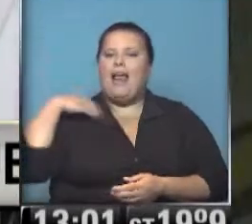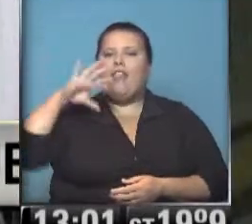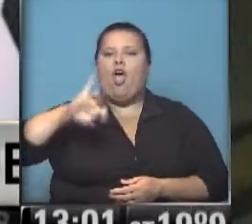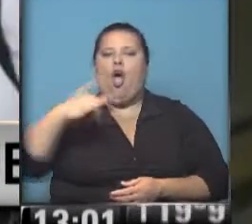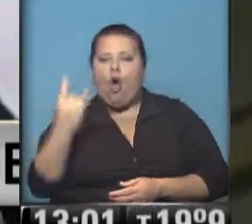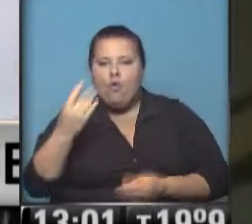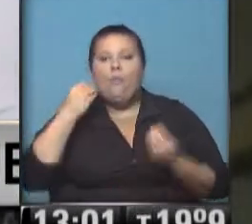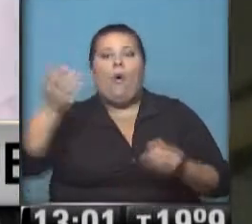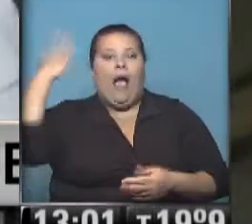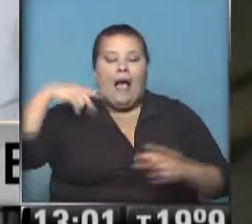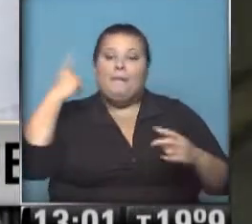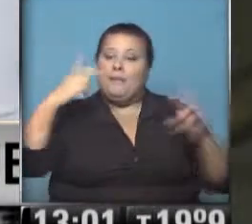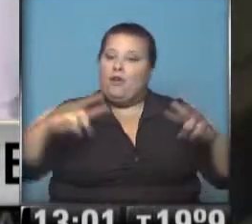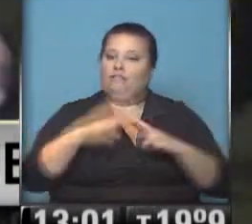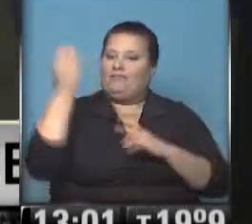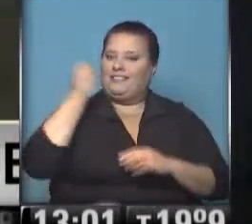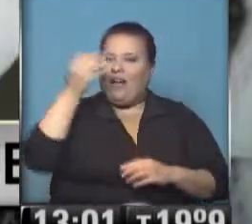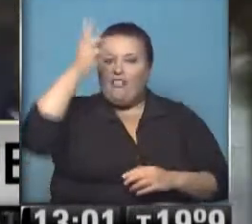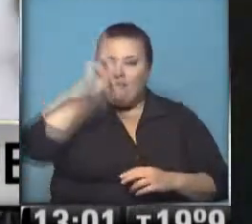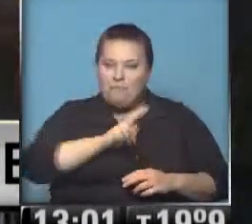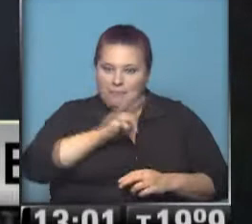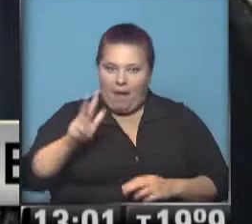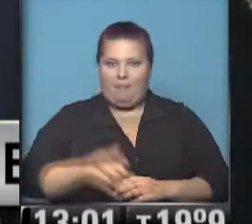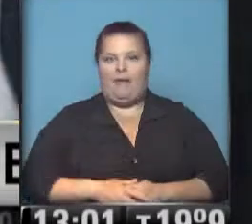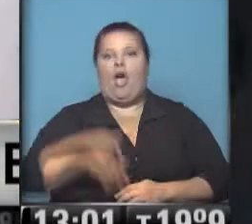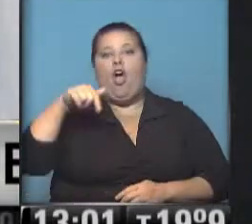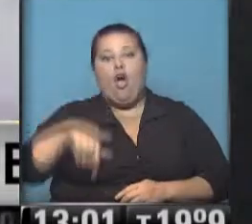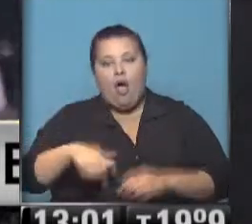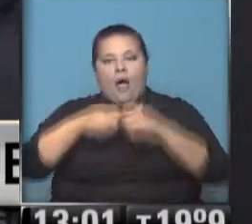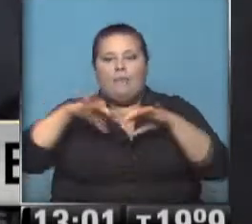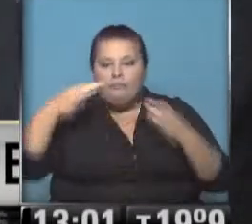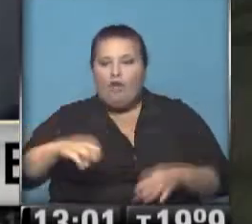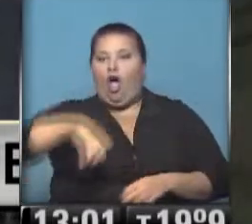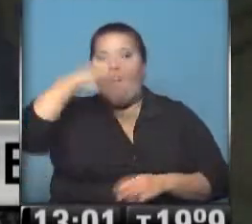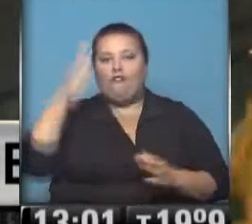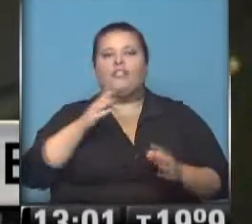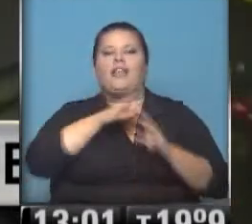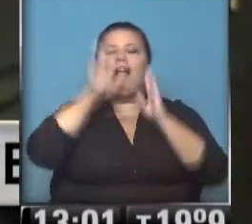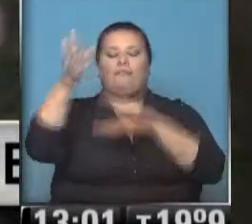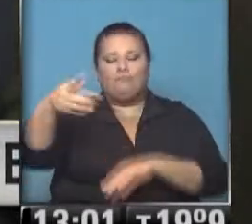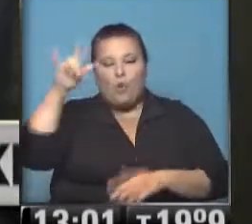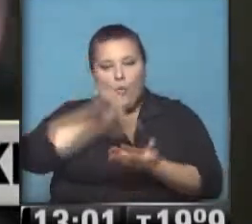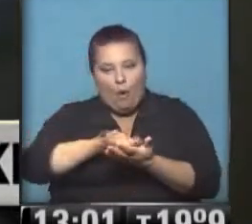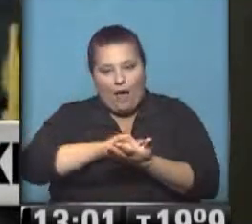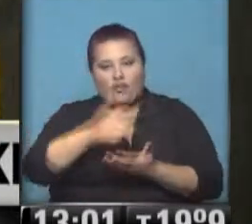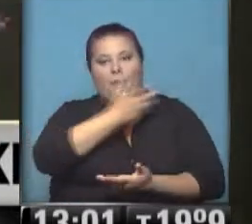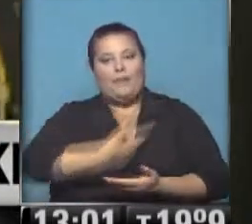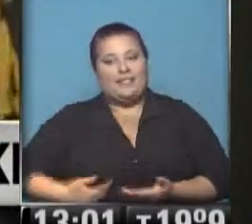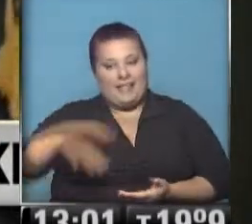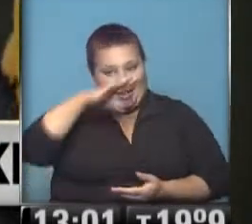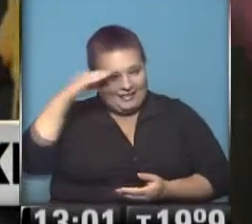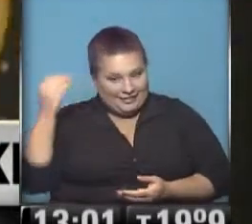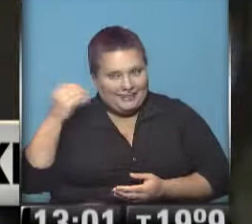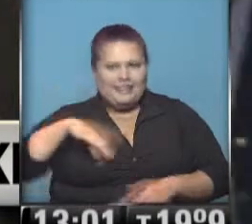Unidas luego del importante encuentro que tuvo el sábado con el Papa Francisco. Y hoy comienza oficialmente esta visita a Nueva York de la Presidenta Cristina Fernández con